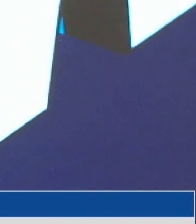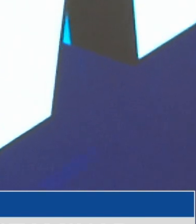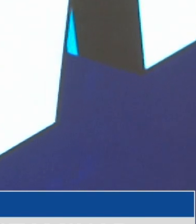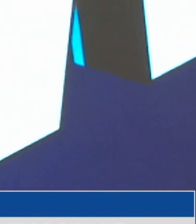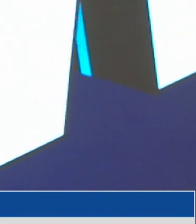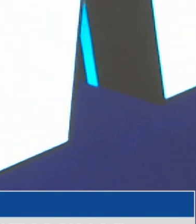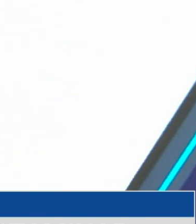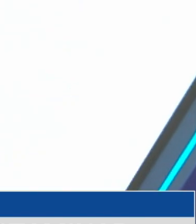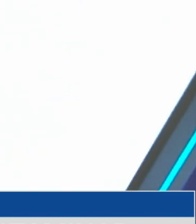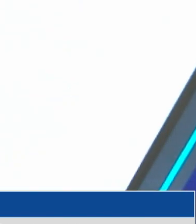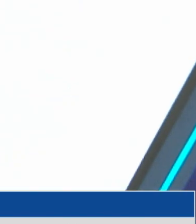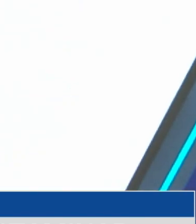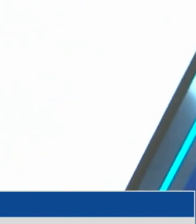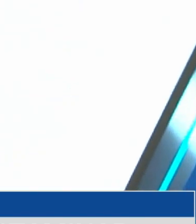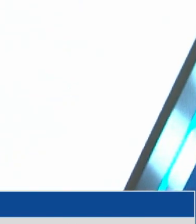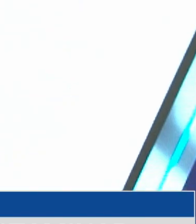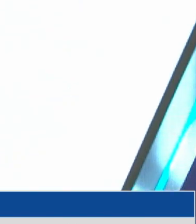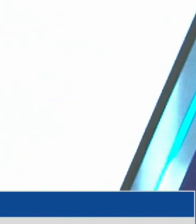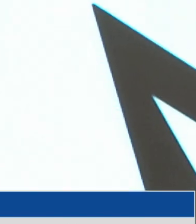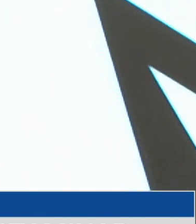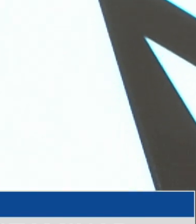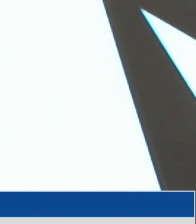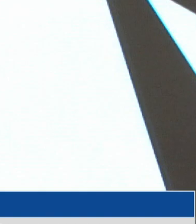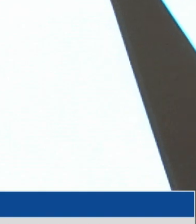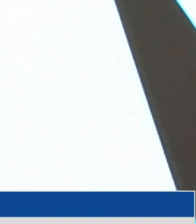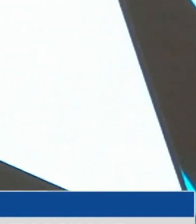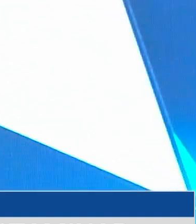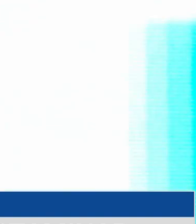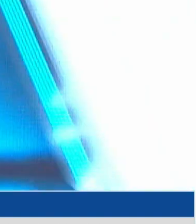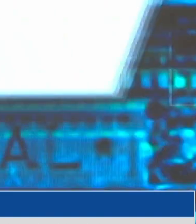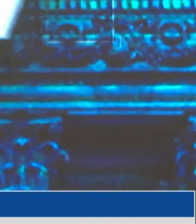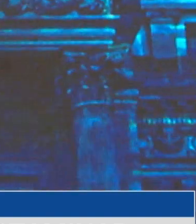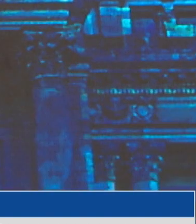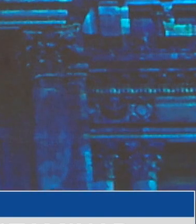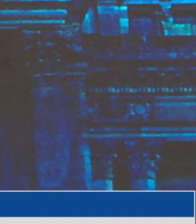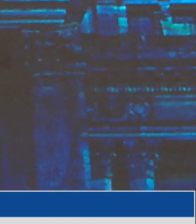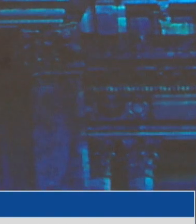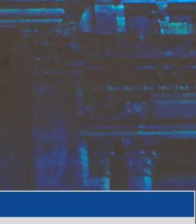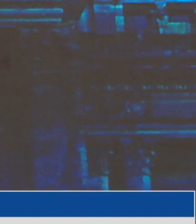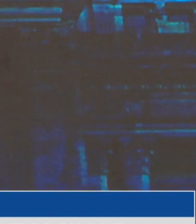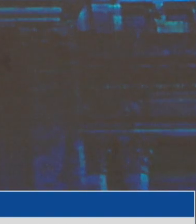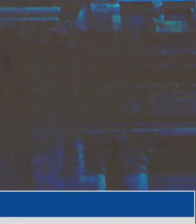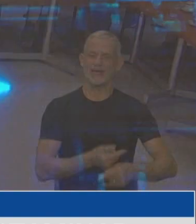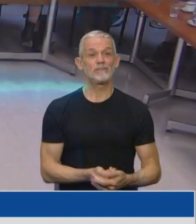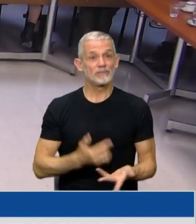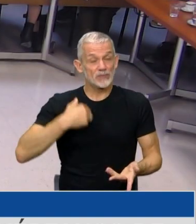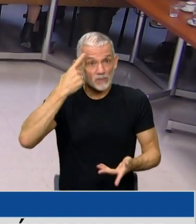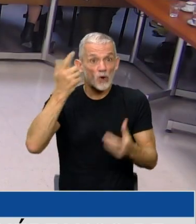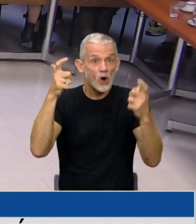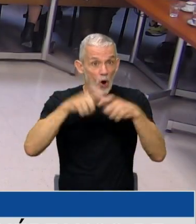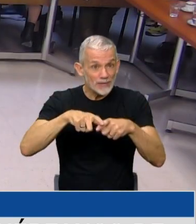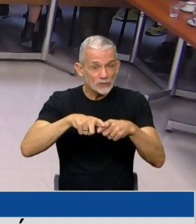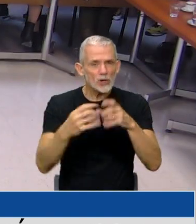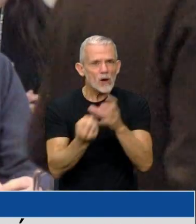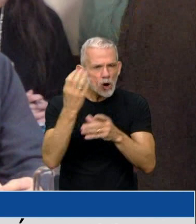continuaron hablando sobre sus proyectos y en este caso vamos a repasar lo que decía la propia Carla Carrizo después de la comisión. Creo que es una de las comisiones que